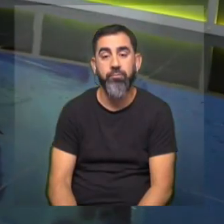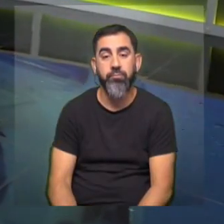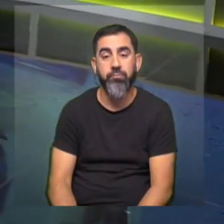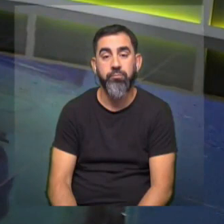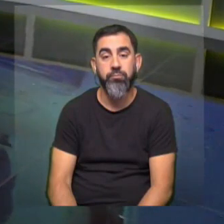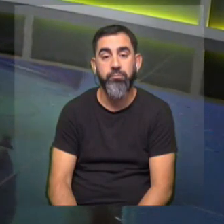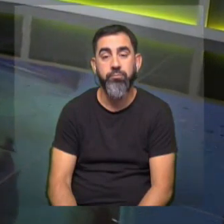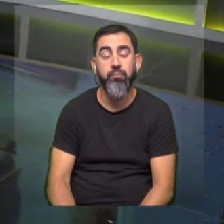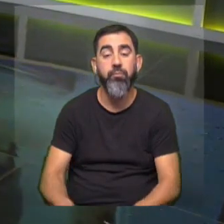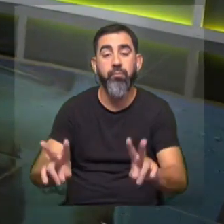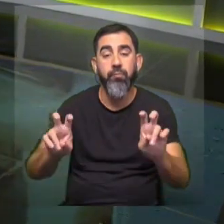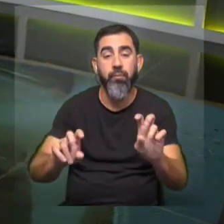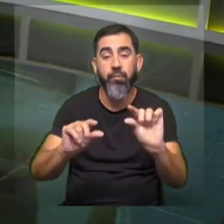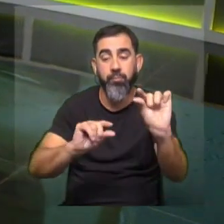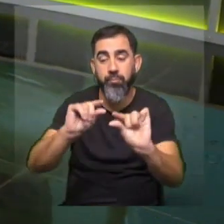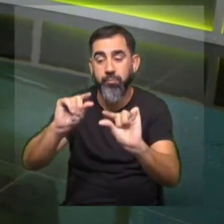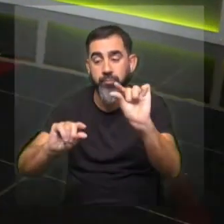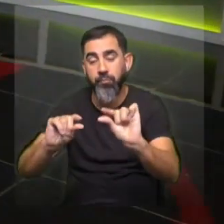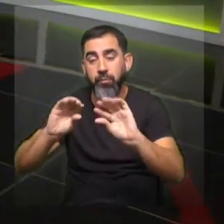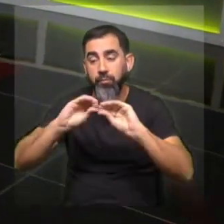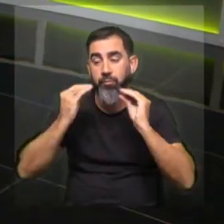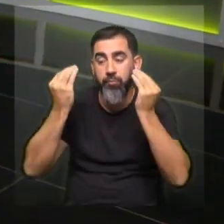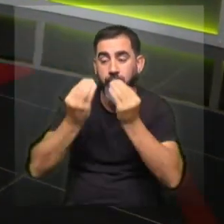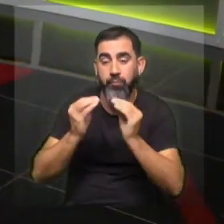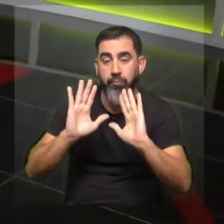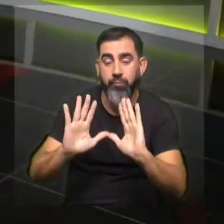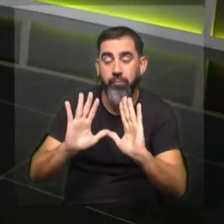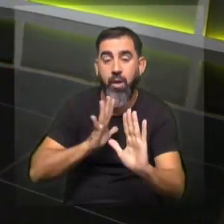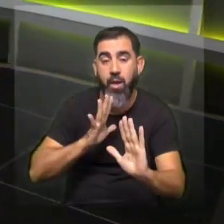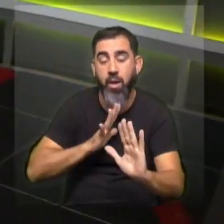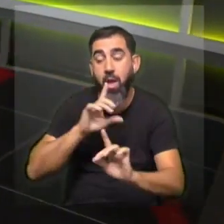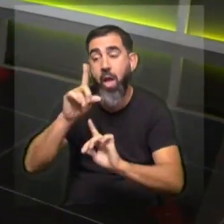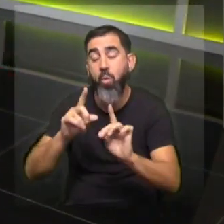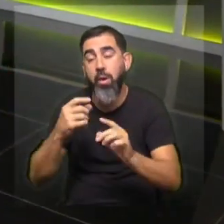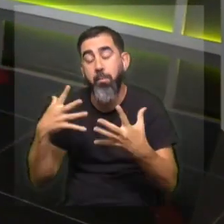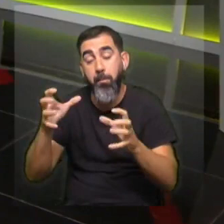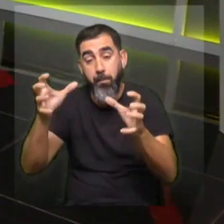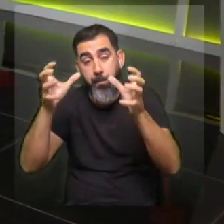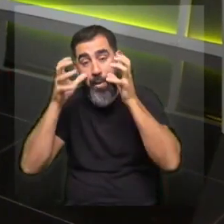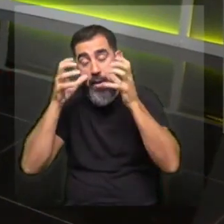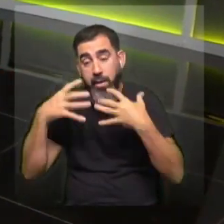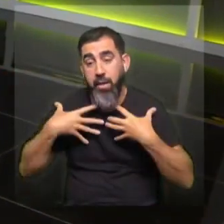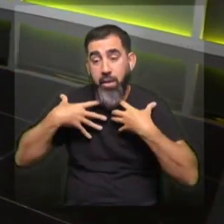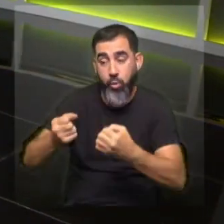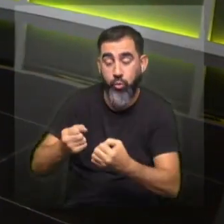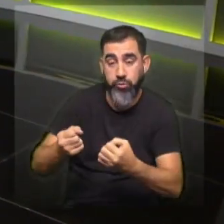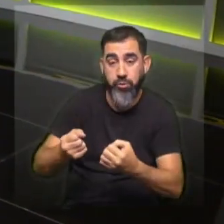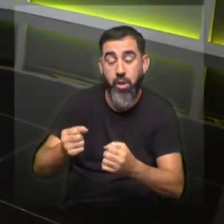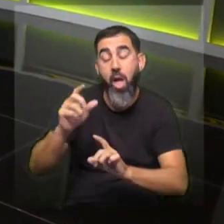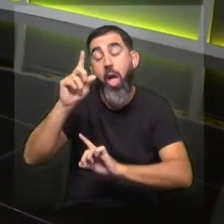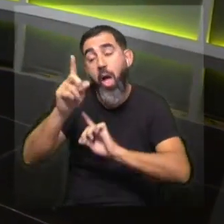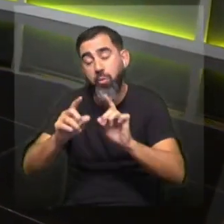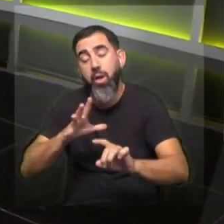Todo es una cuestión de dosis, todo es una cuestión de cantidades, así como hay radiaciones que pueden ser nocivas para nuestra salud,